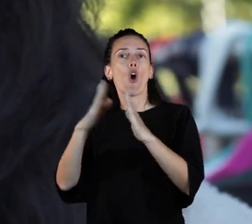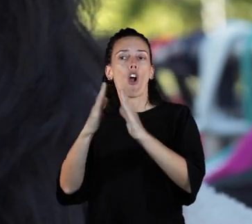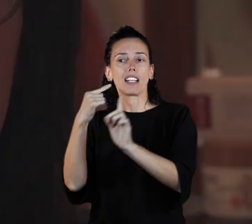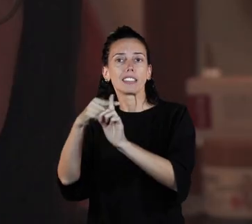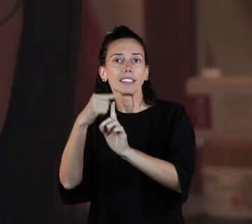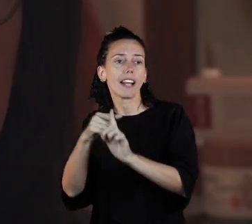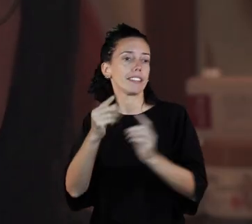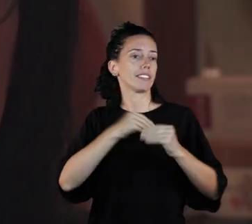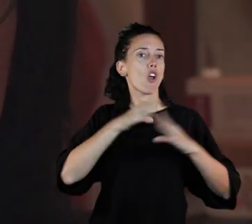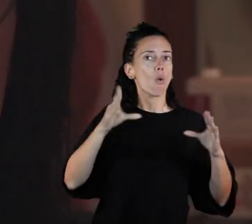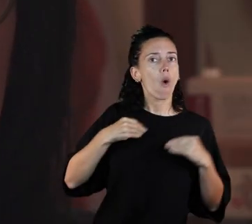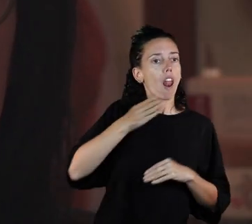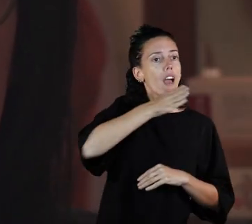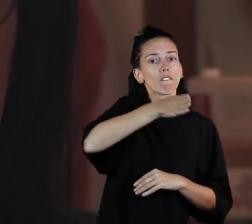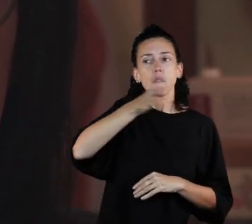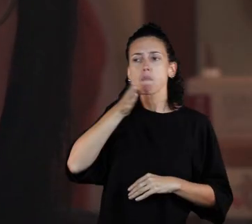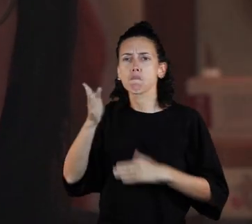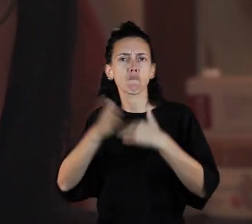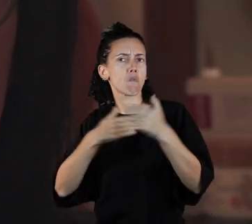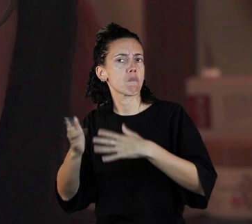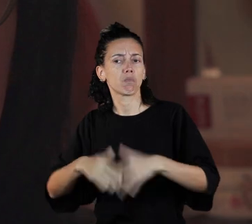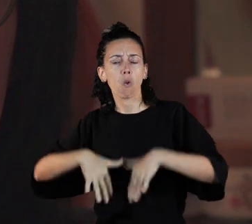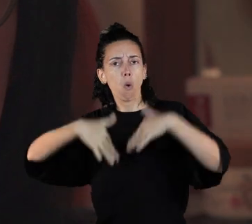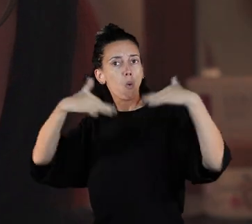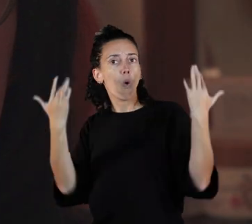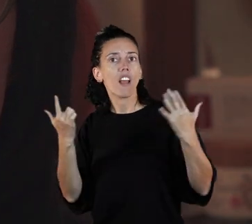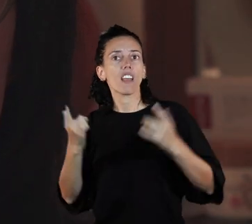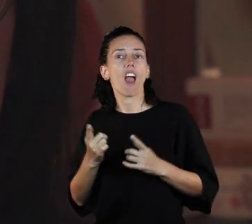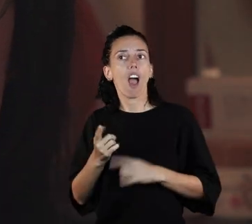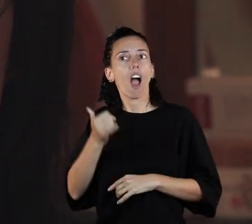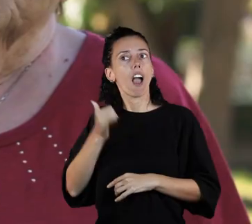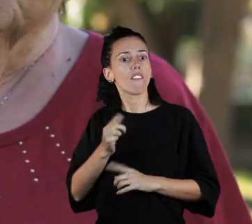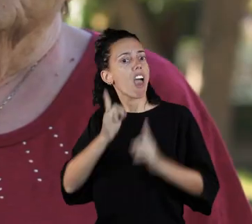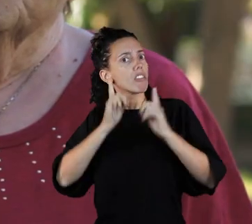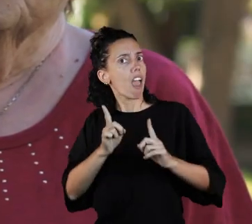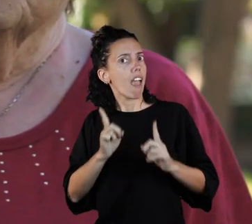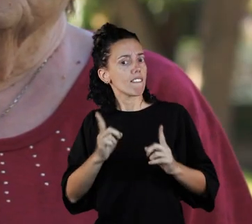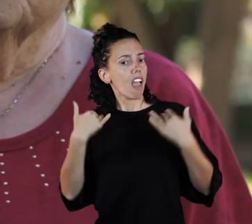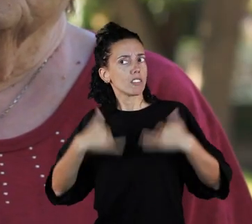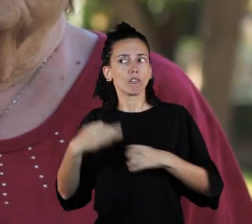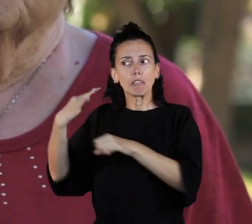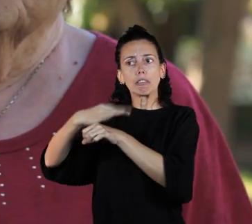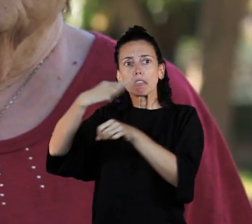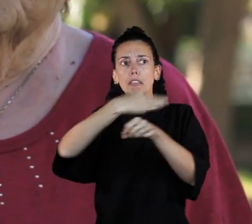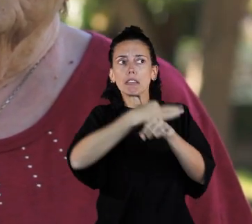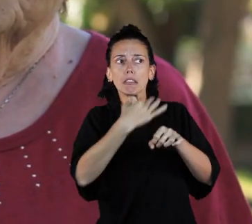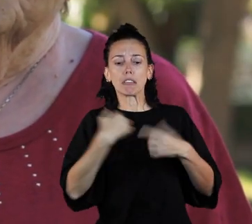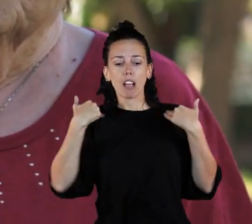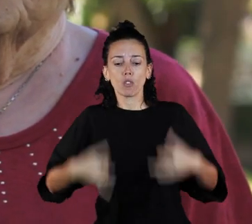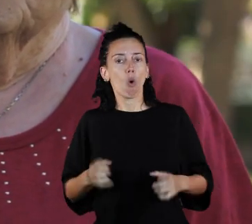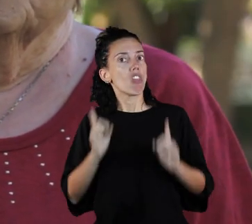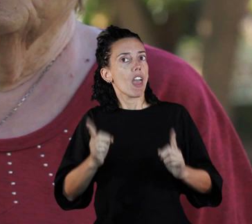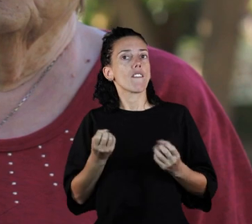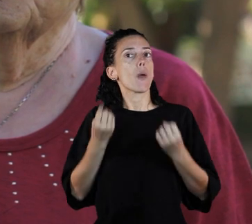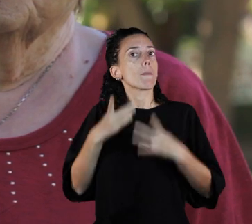yo iba, la escuela, no importa, donde yo me manejaba, me enseñaron cómo yo tenía